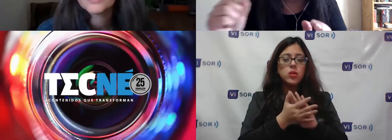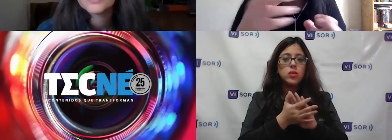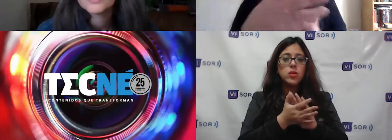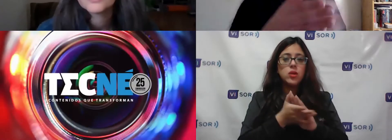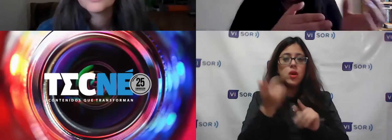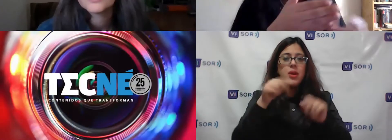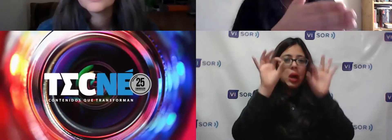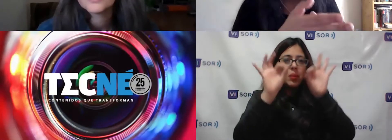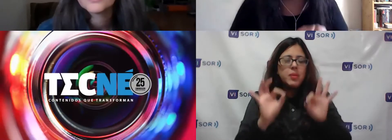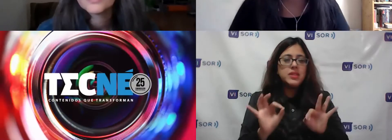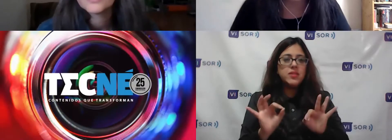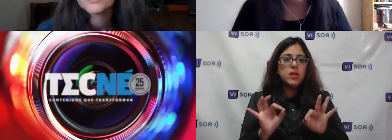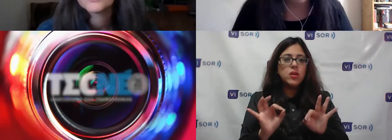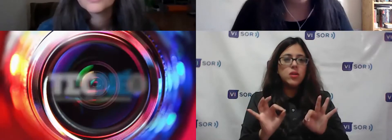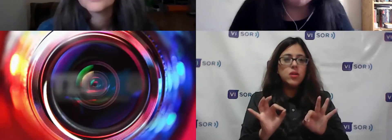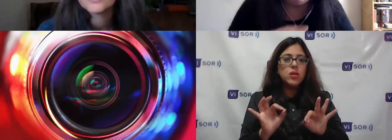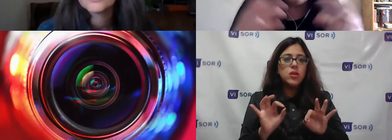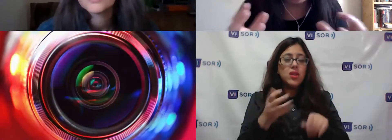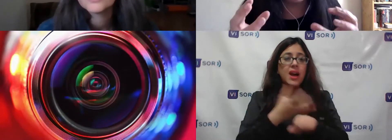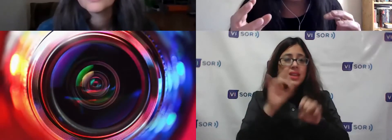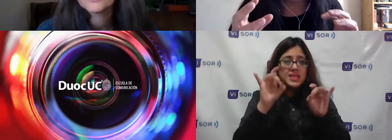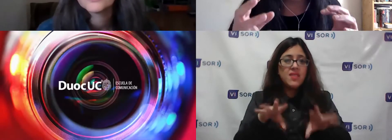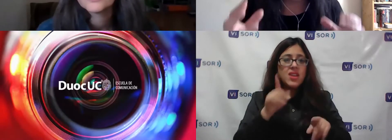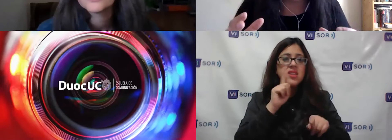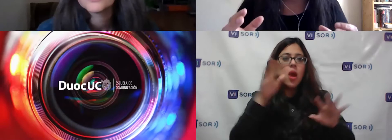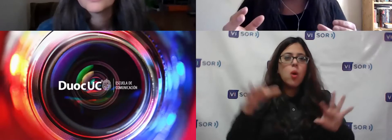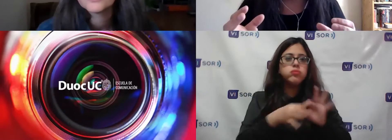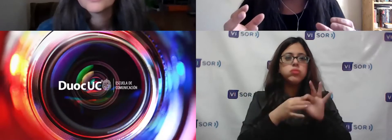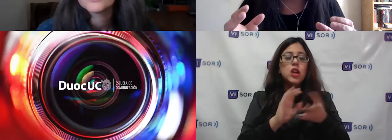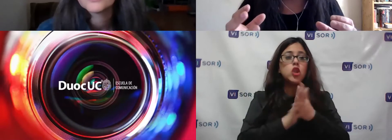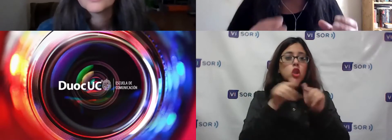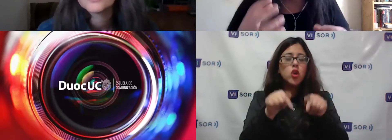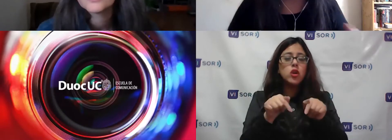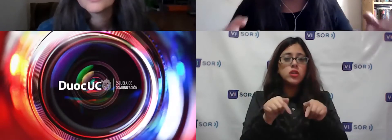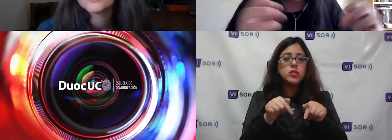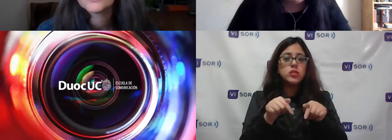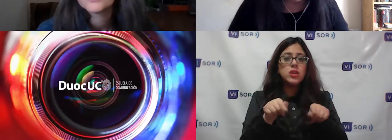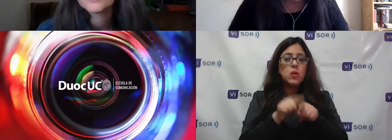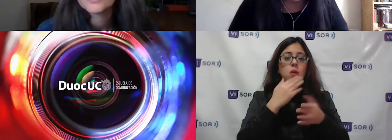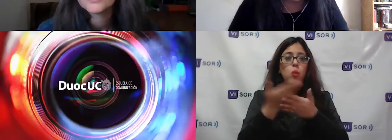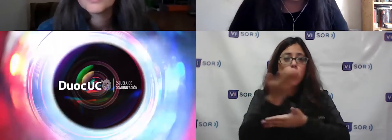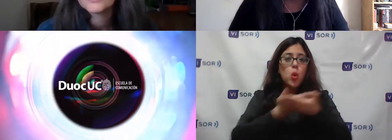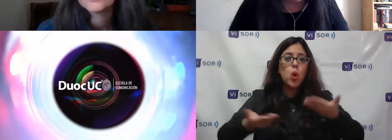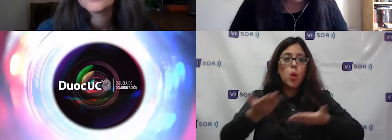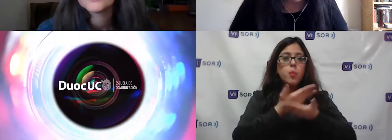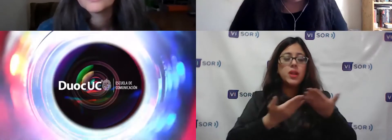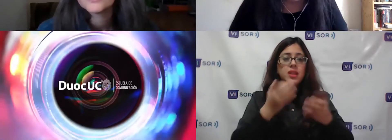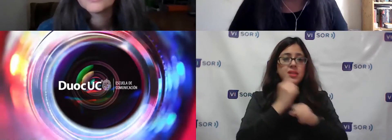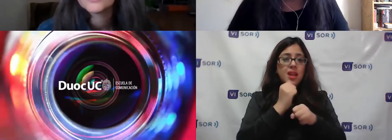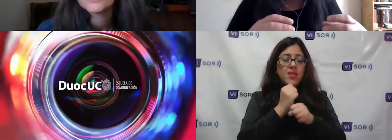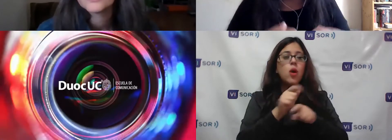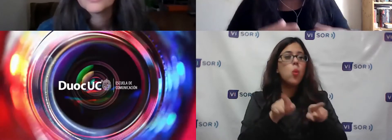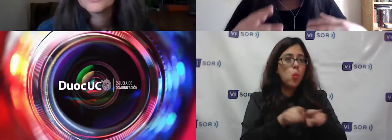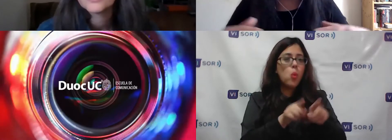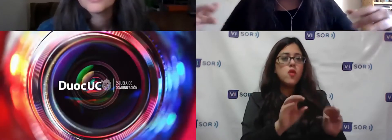específico no hay que saber a quién conectarse entonces todo eso va haciendo que al compartir las obras como dice muy cristina sean buena